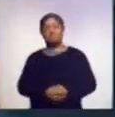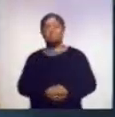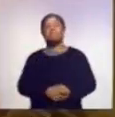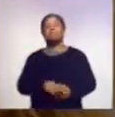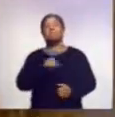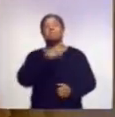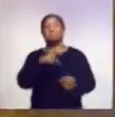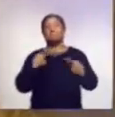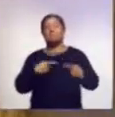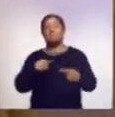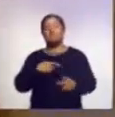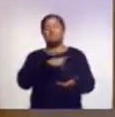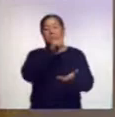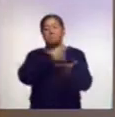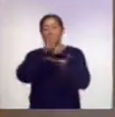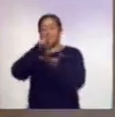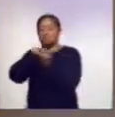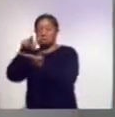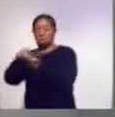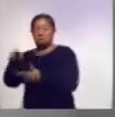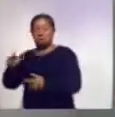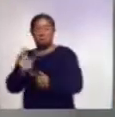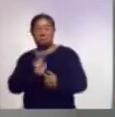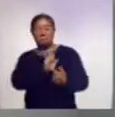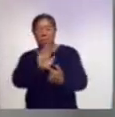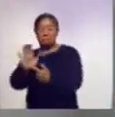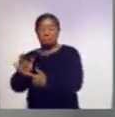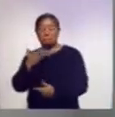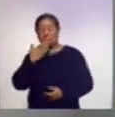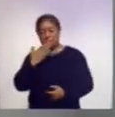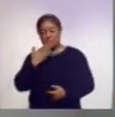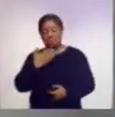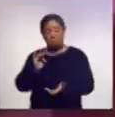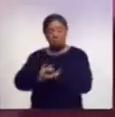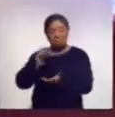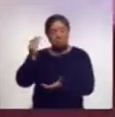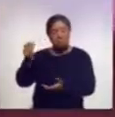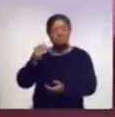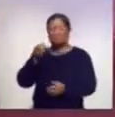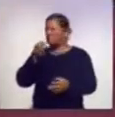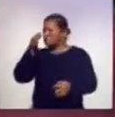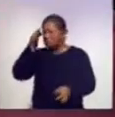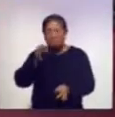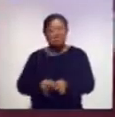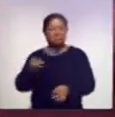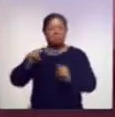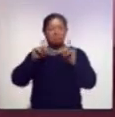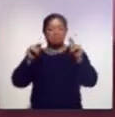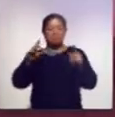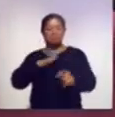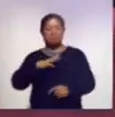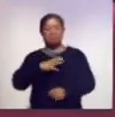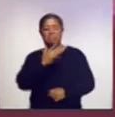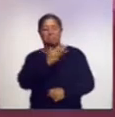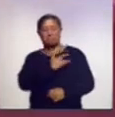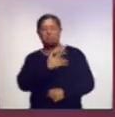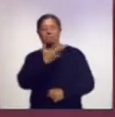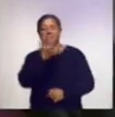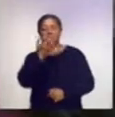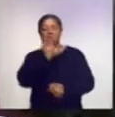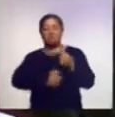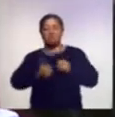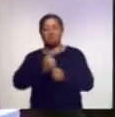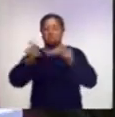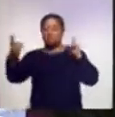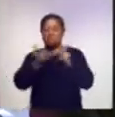país resaltaron la relevancia de que sus trabajos se exhiban en este sitio, justo cuando Tlaxcala conmemora los 500 años del encuentro de dos culturas. Así